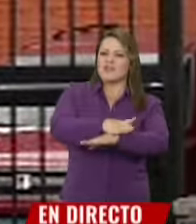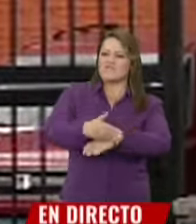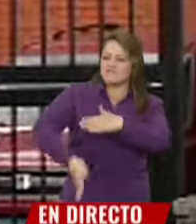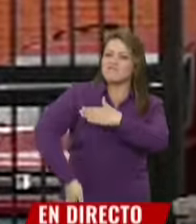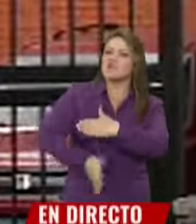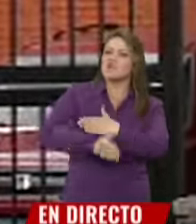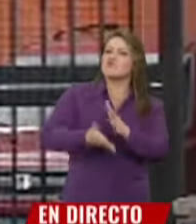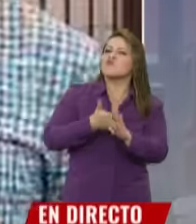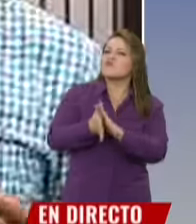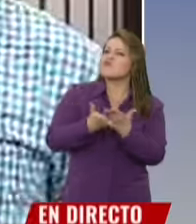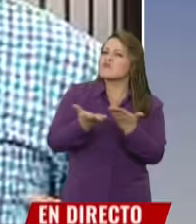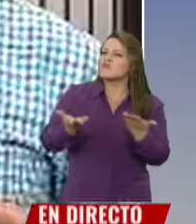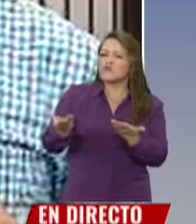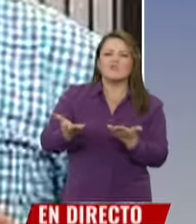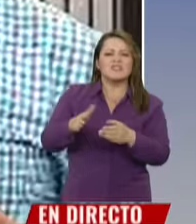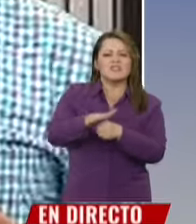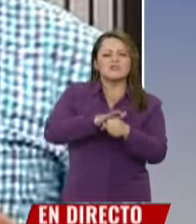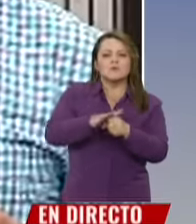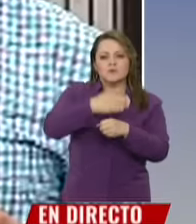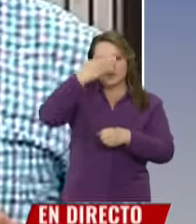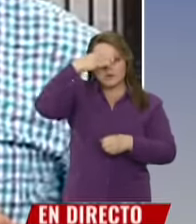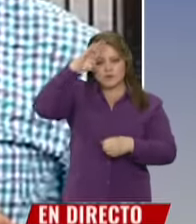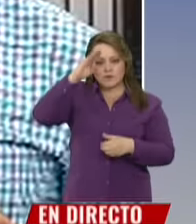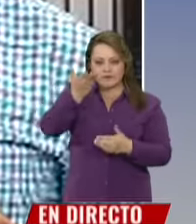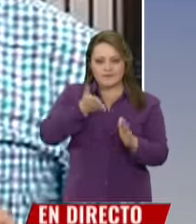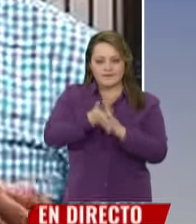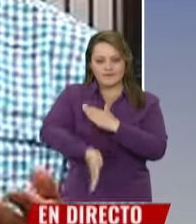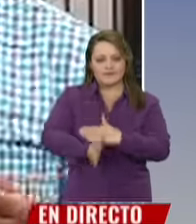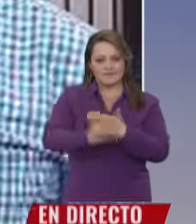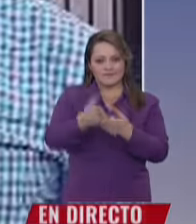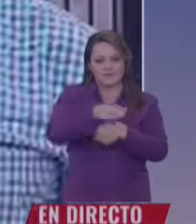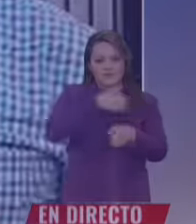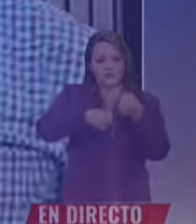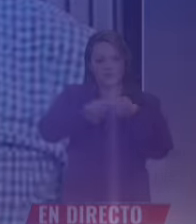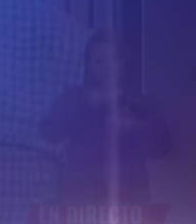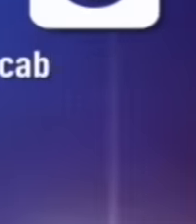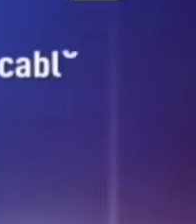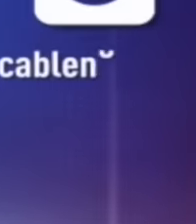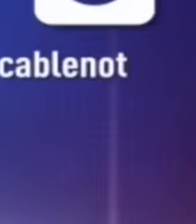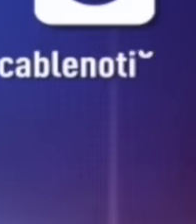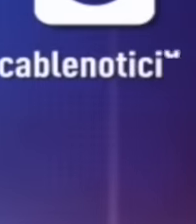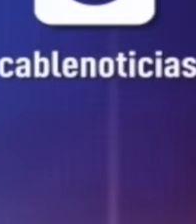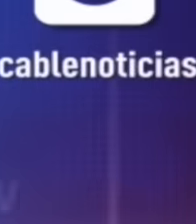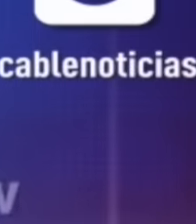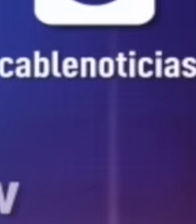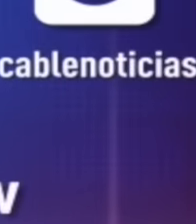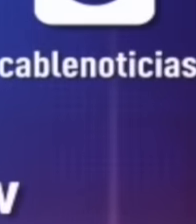Esta es toda la información desde el norte de Bogotá. Cristian Medina, Cable Noticias.